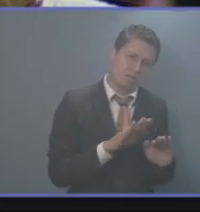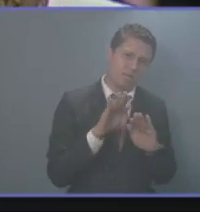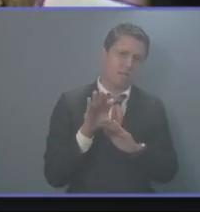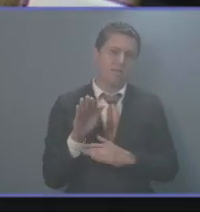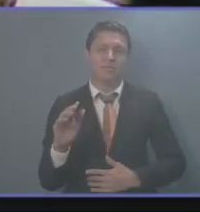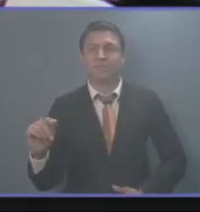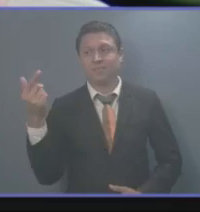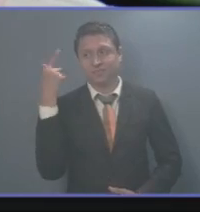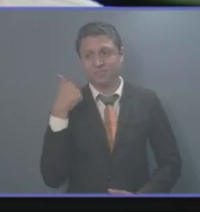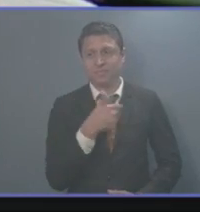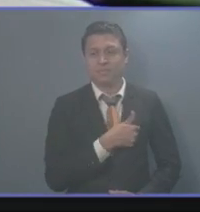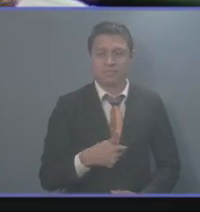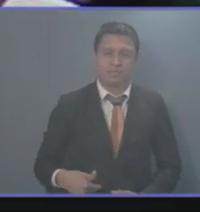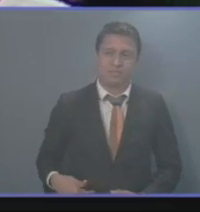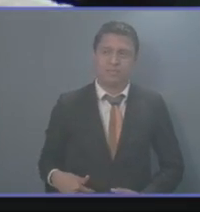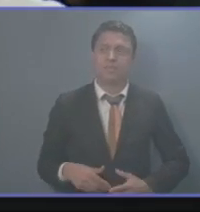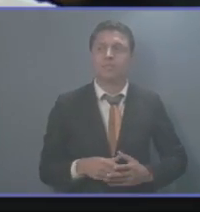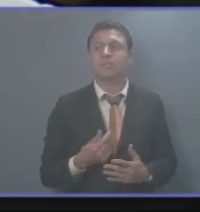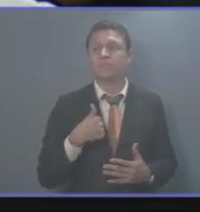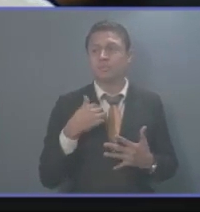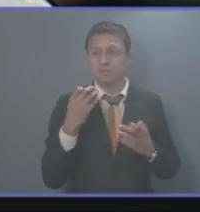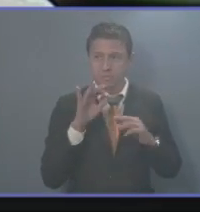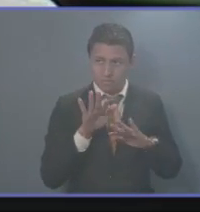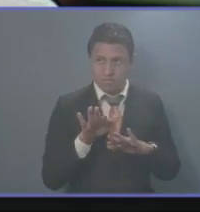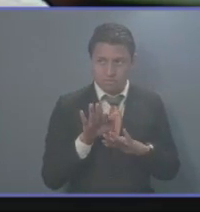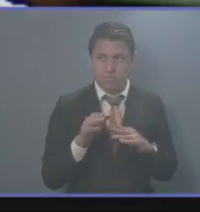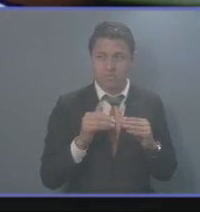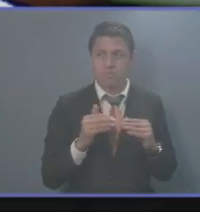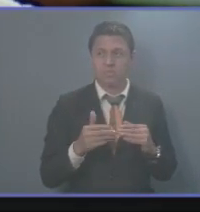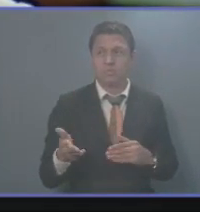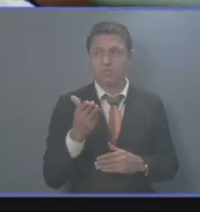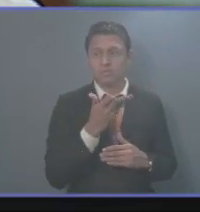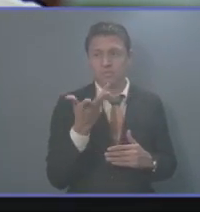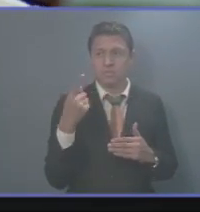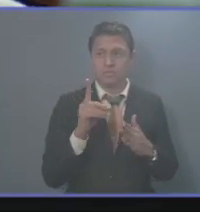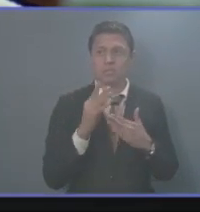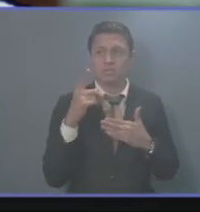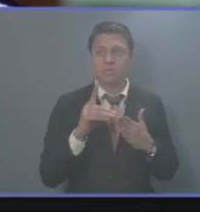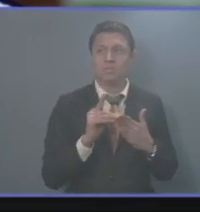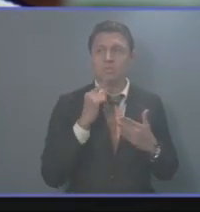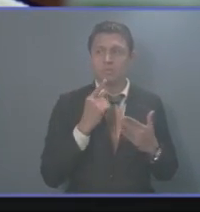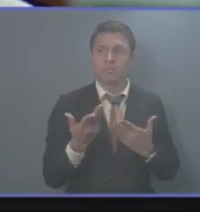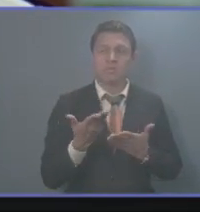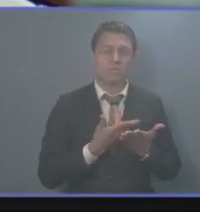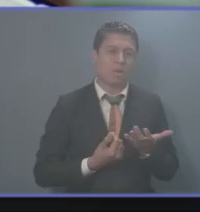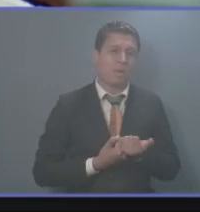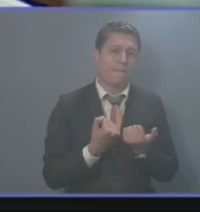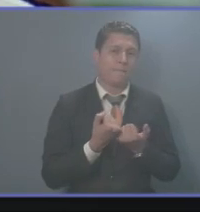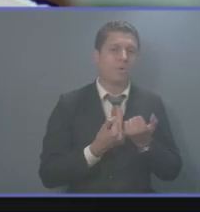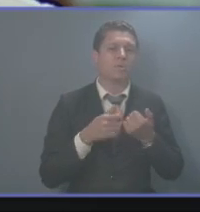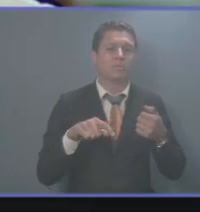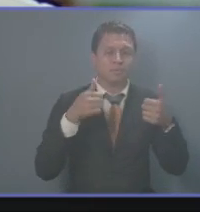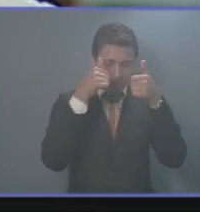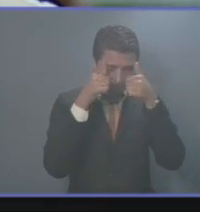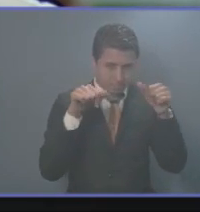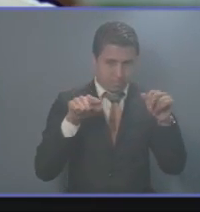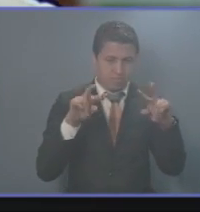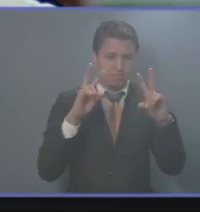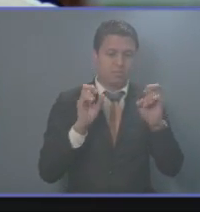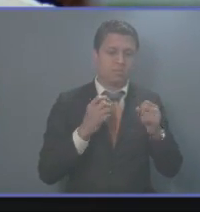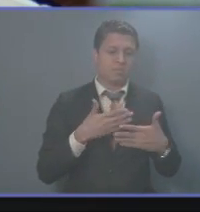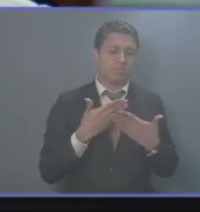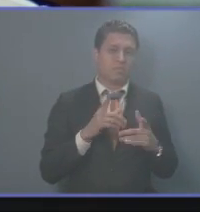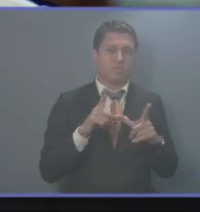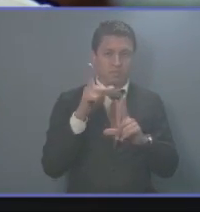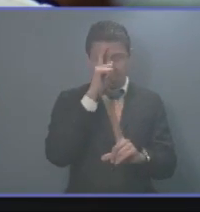presidente. También quiero agradecer a todos los colegas diputados que se sumaron para poder